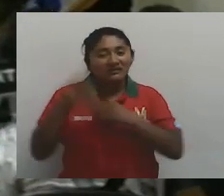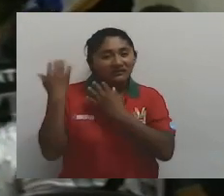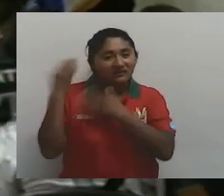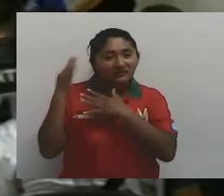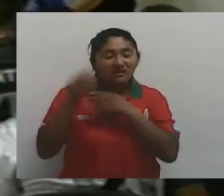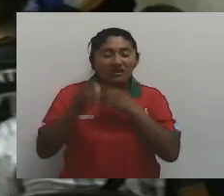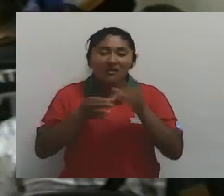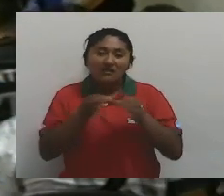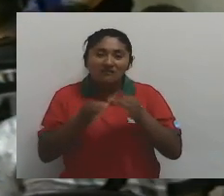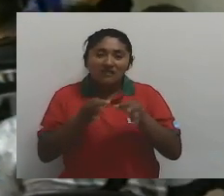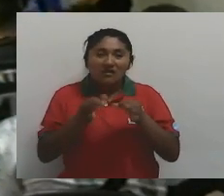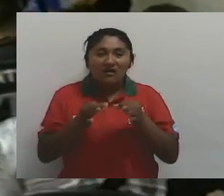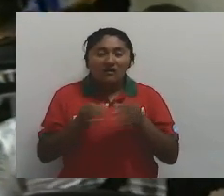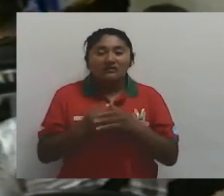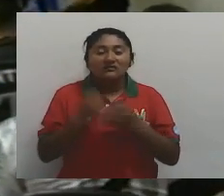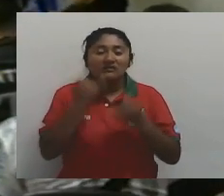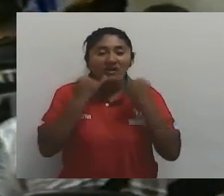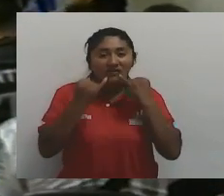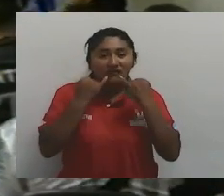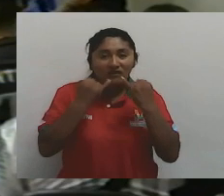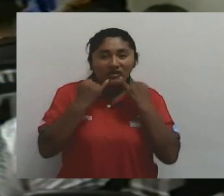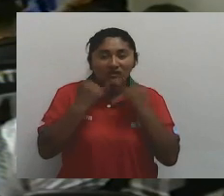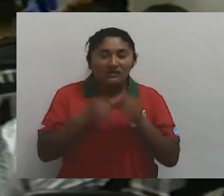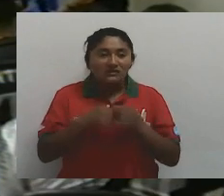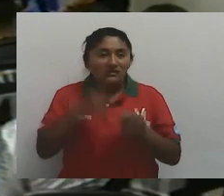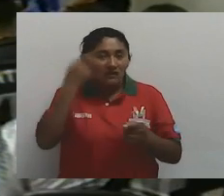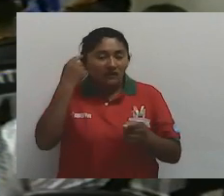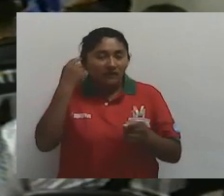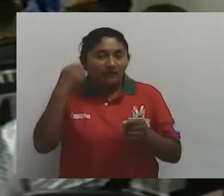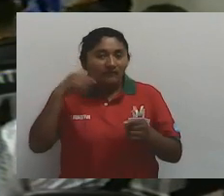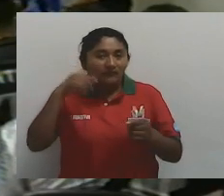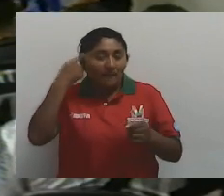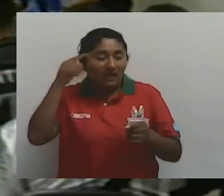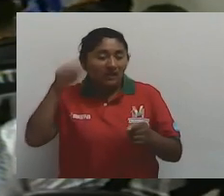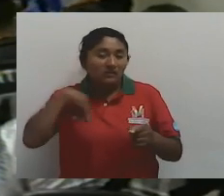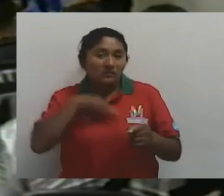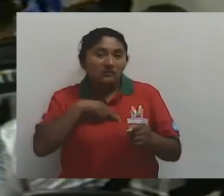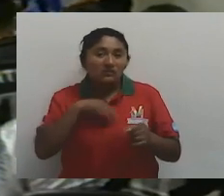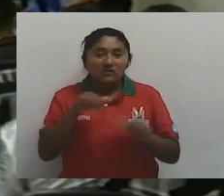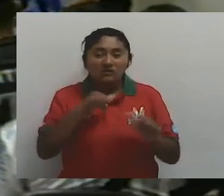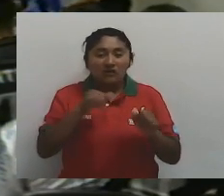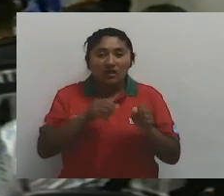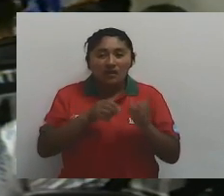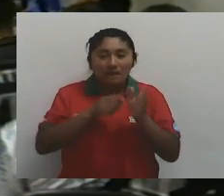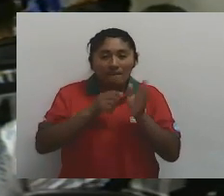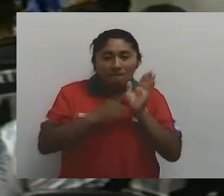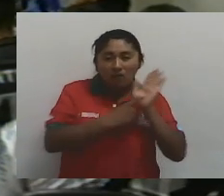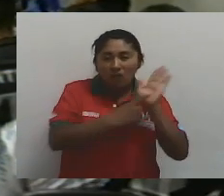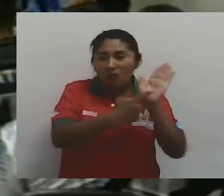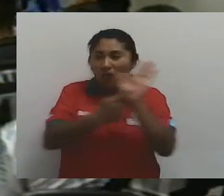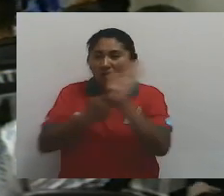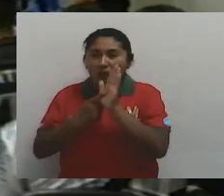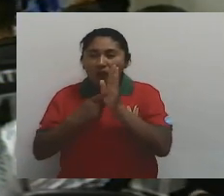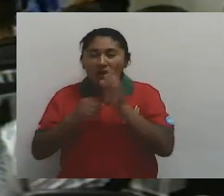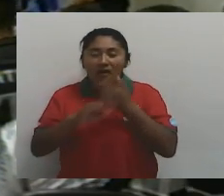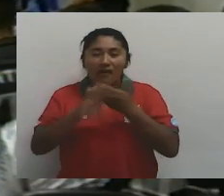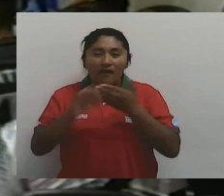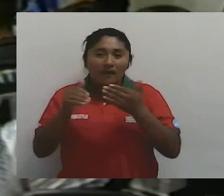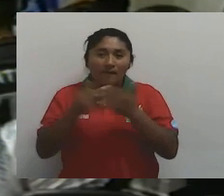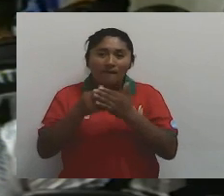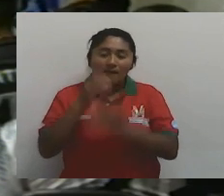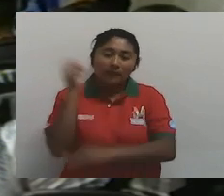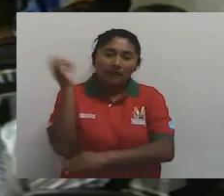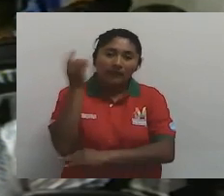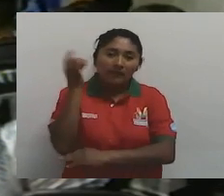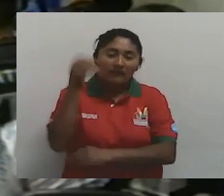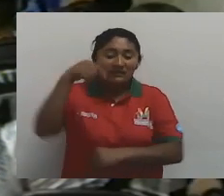han dado el tiempo para hacer esta transmisión al vivo también desde la capital pandina. Muchas gracias a todos y a